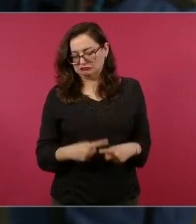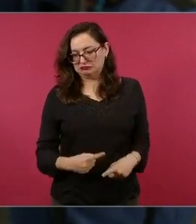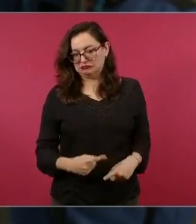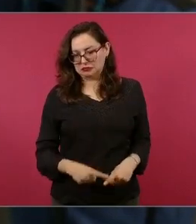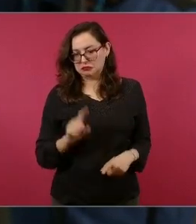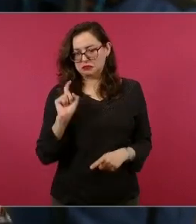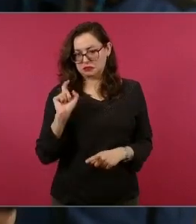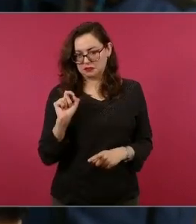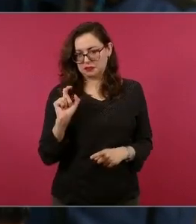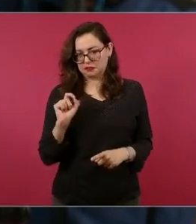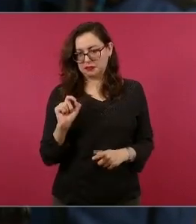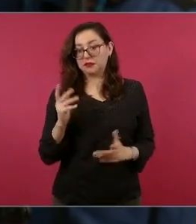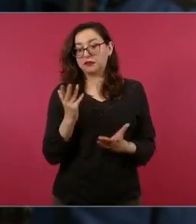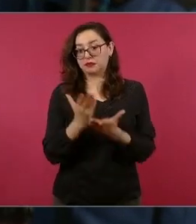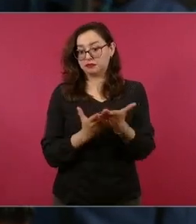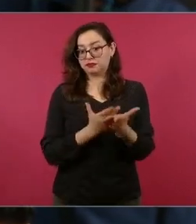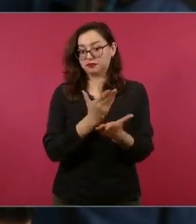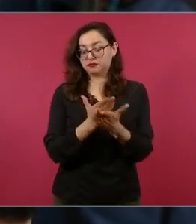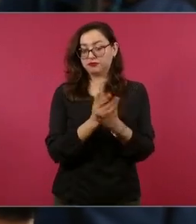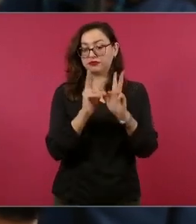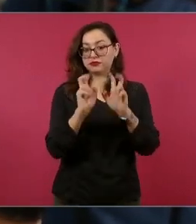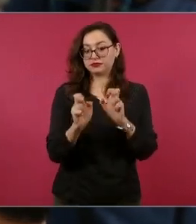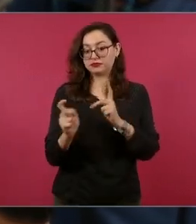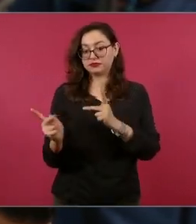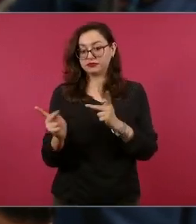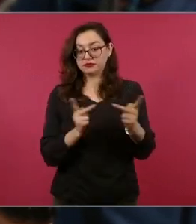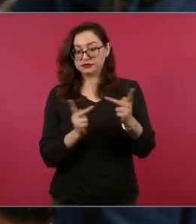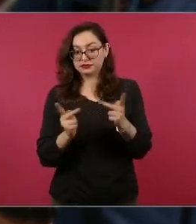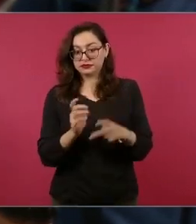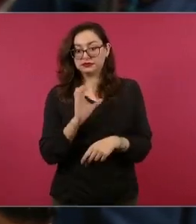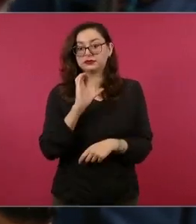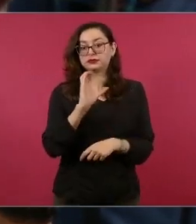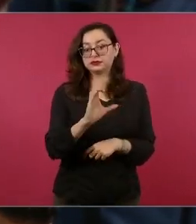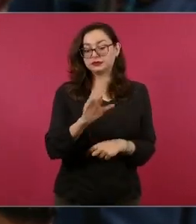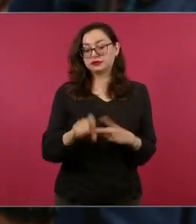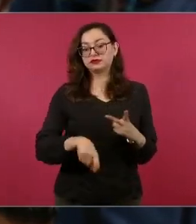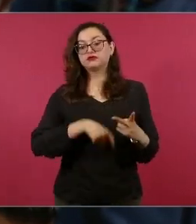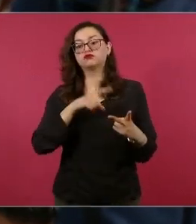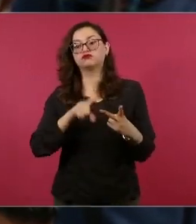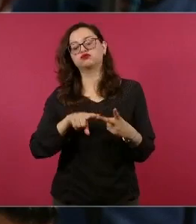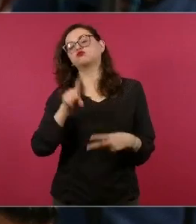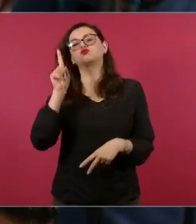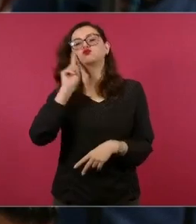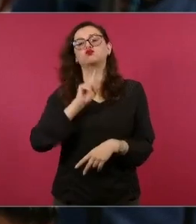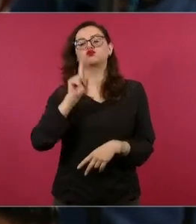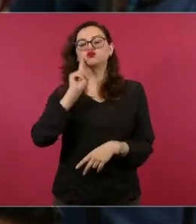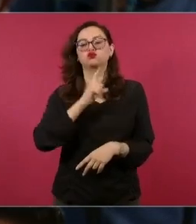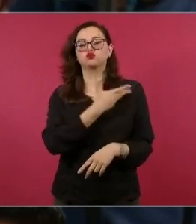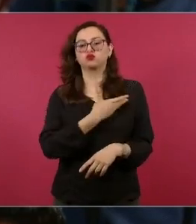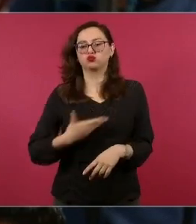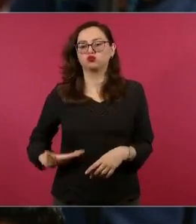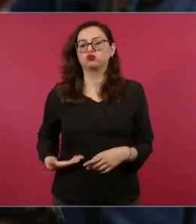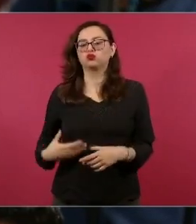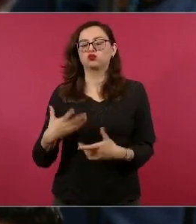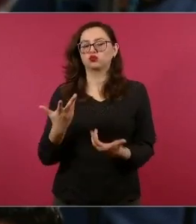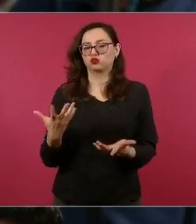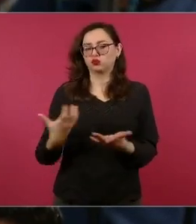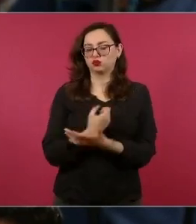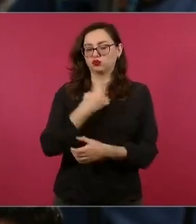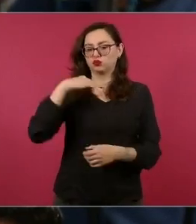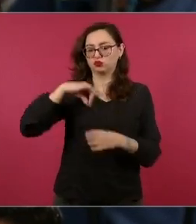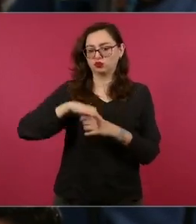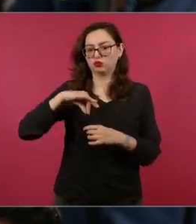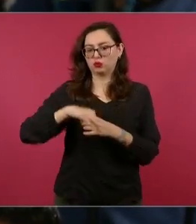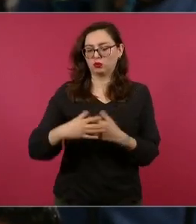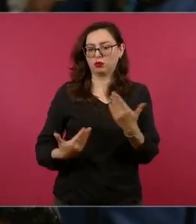que hay avances. La presidenta electa, la virtual presidenta electa, ha hablado sobre ella y ha pedido que se incluyan algunos de los programas